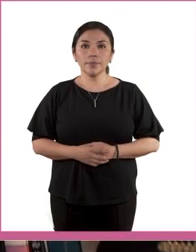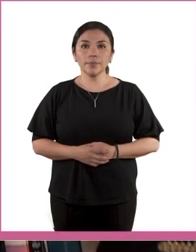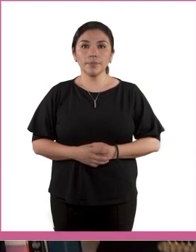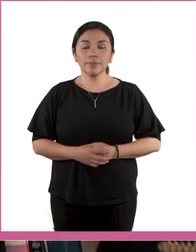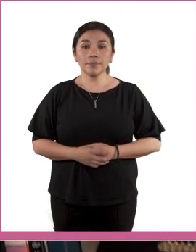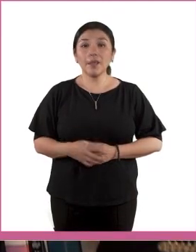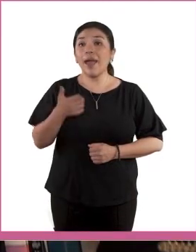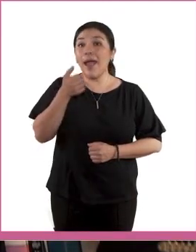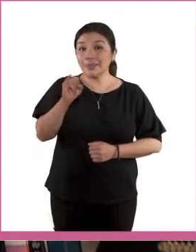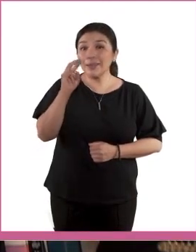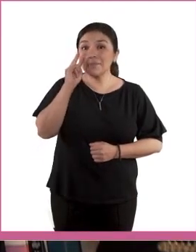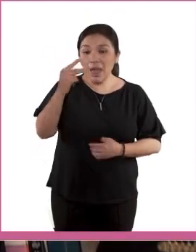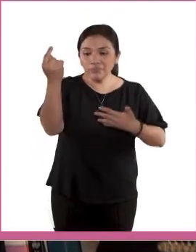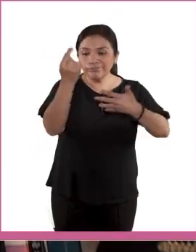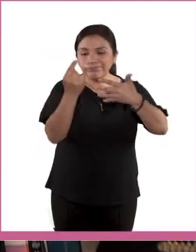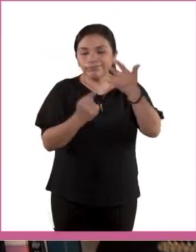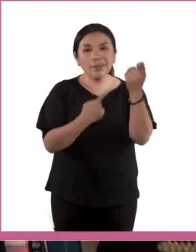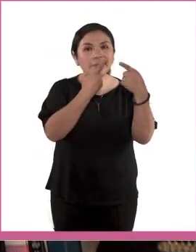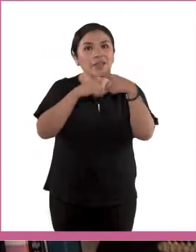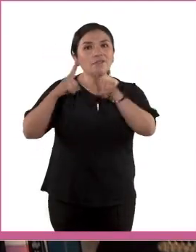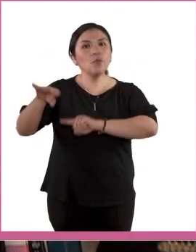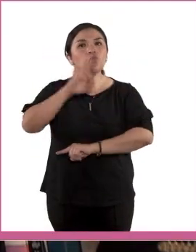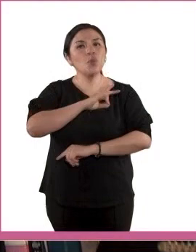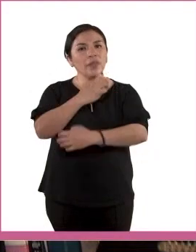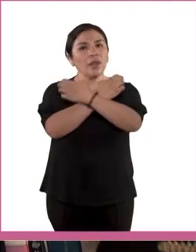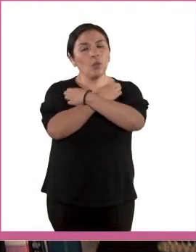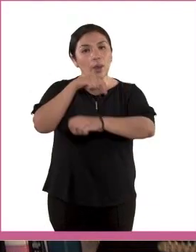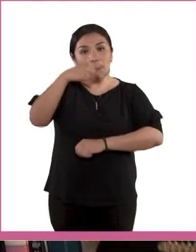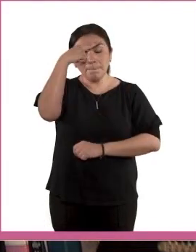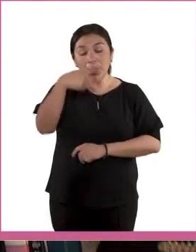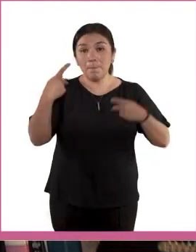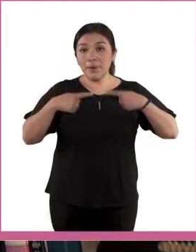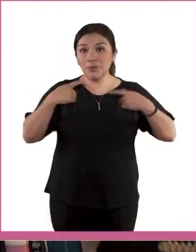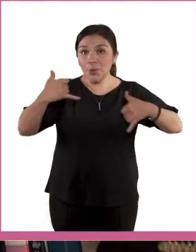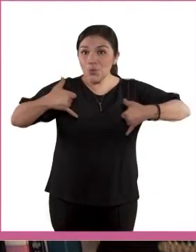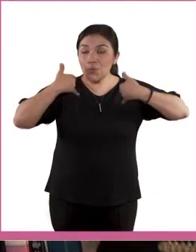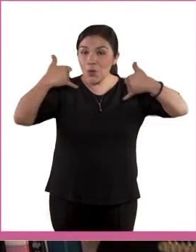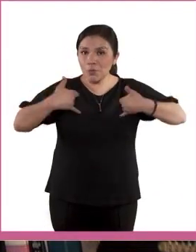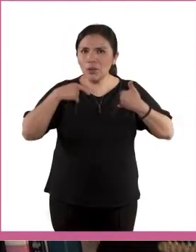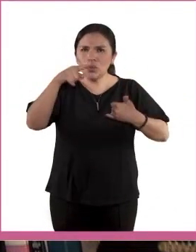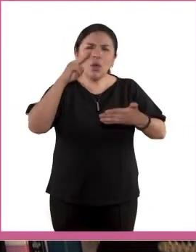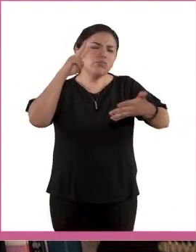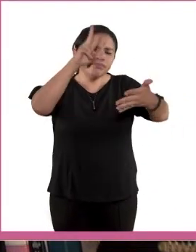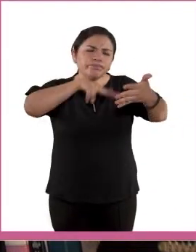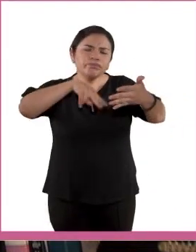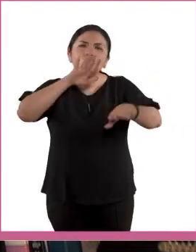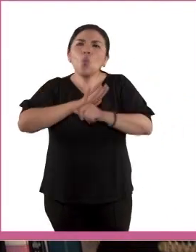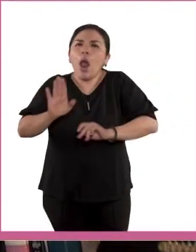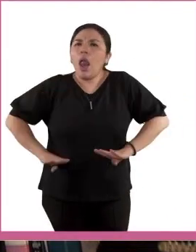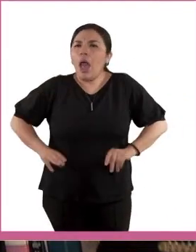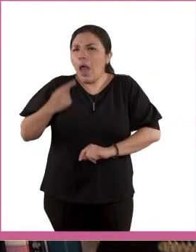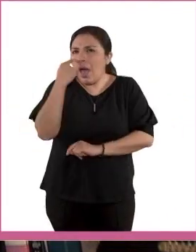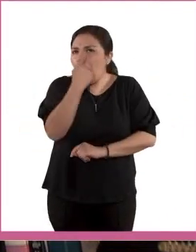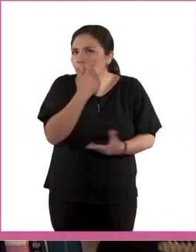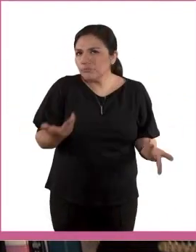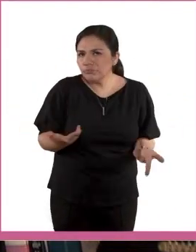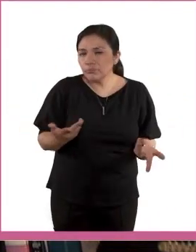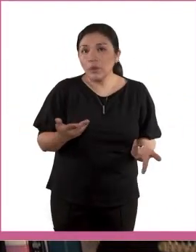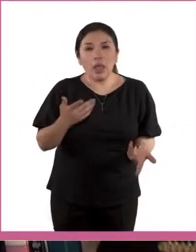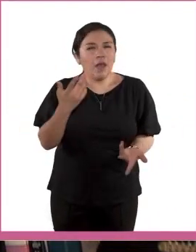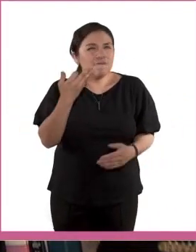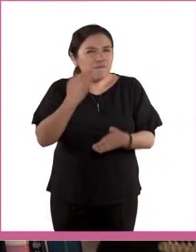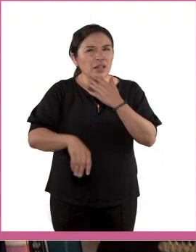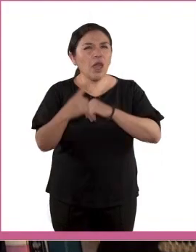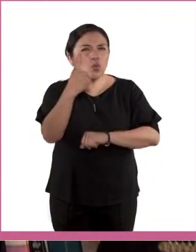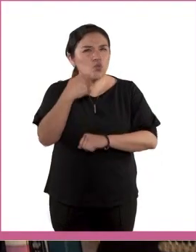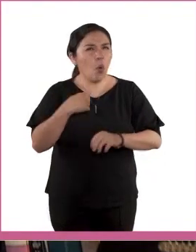Estas son todas las opciones que existen de educación en México para las personas jóvenes. Revisa qué opción te conviene más. Hay algo que no